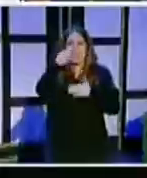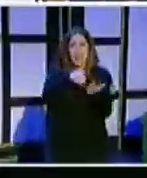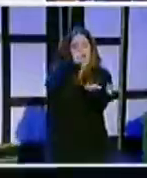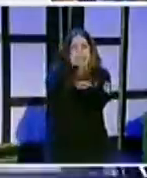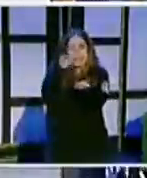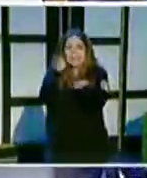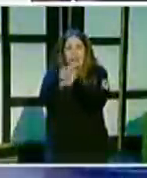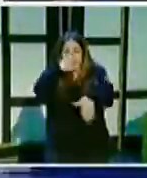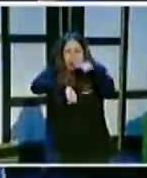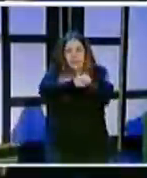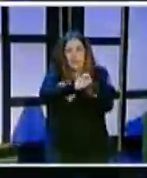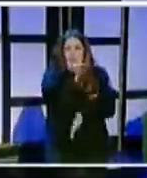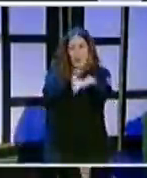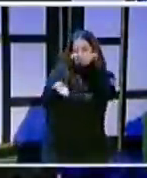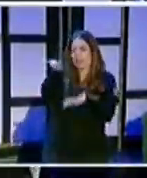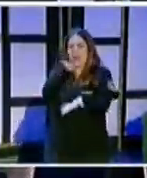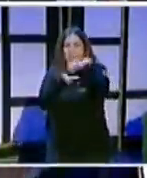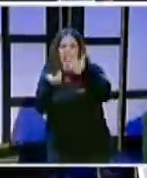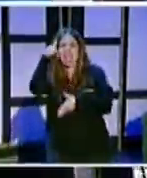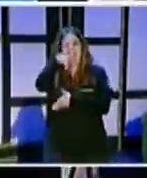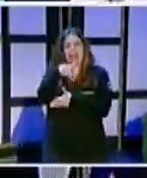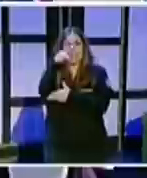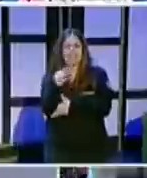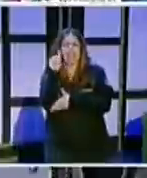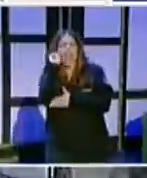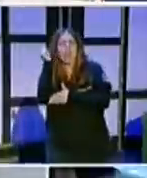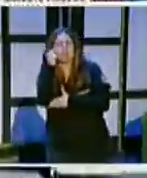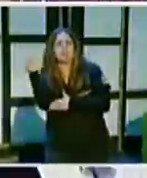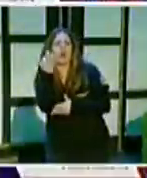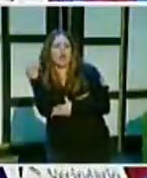pongo a intercambiar. Y aquí se suele escuchar.